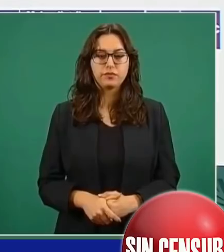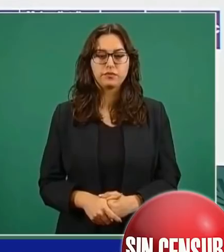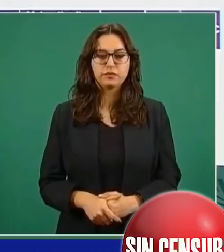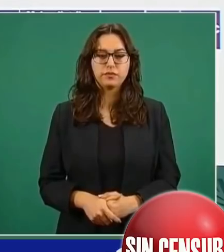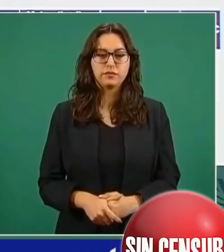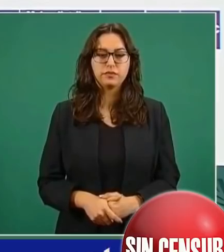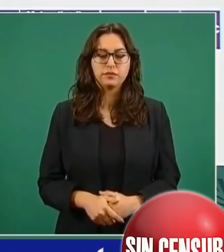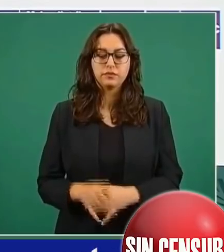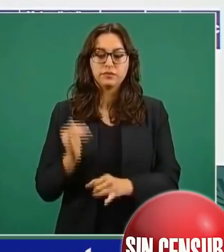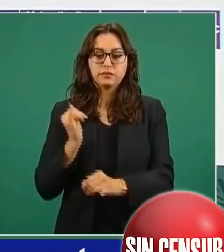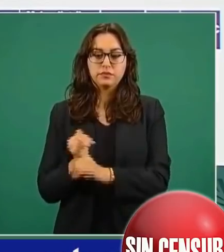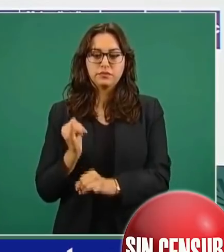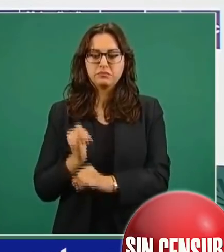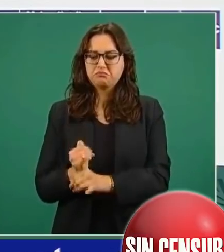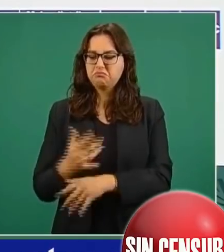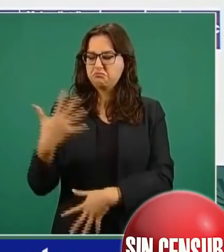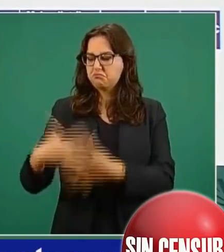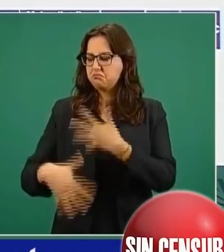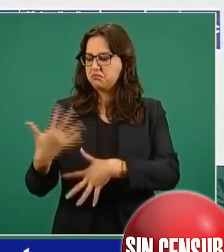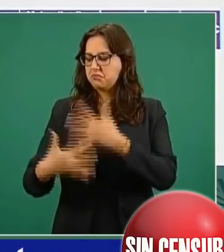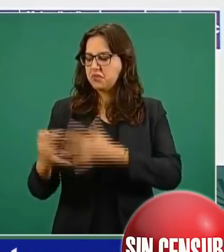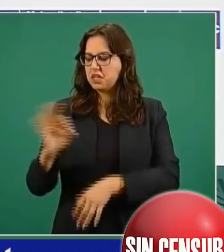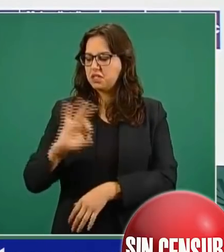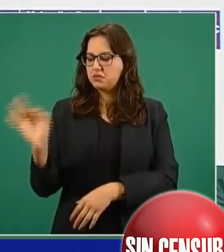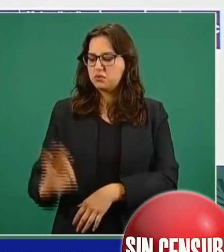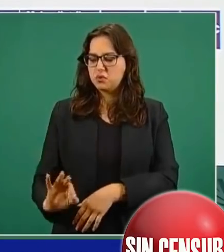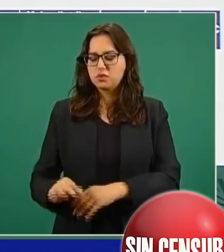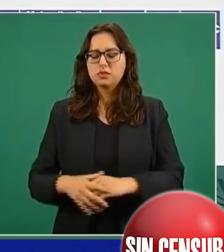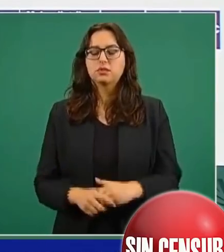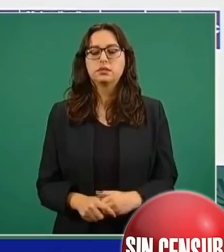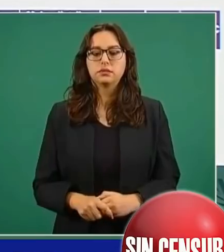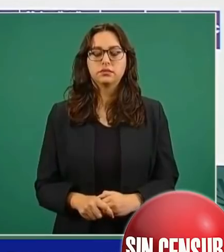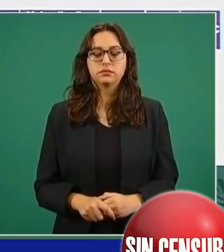Y el internet estaba como en 15%.